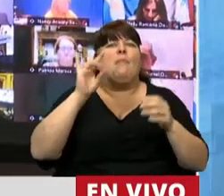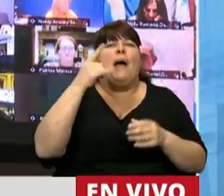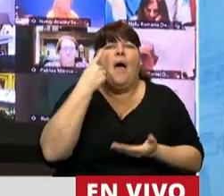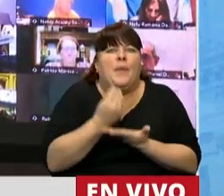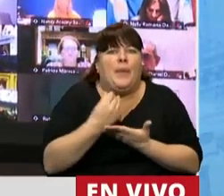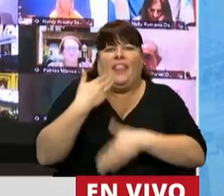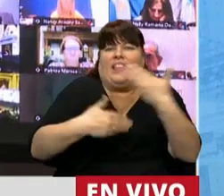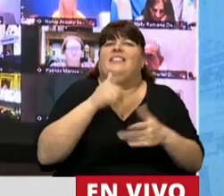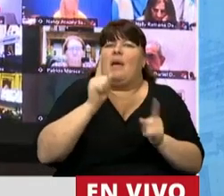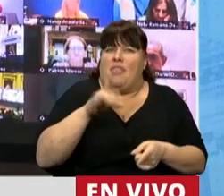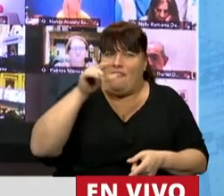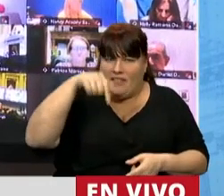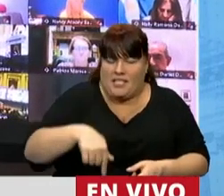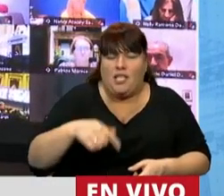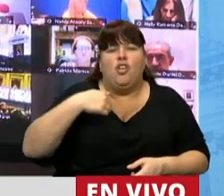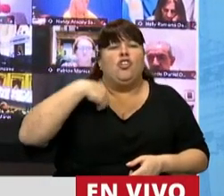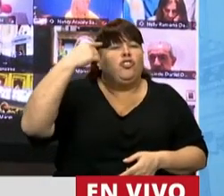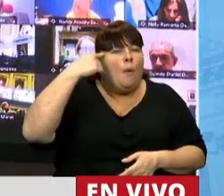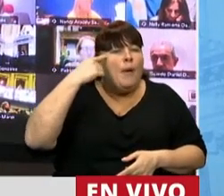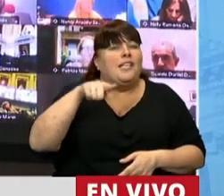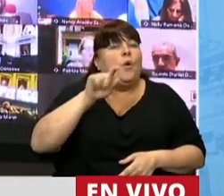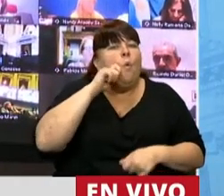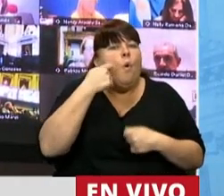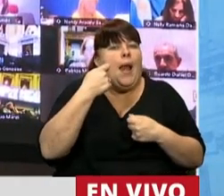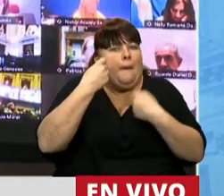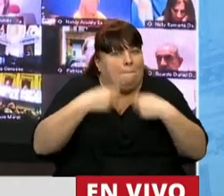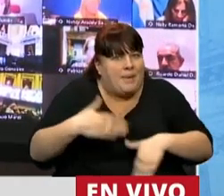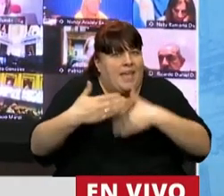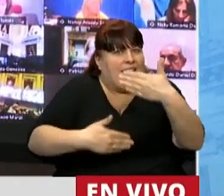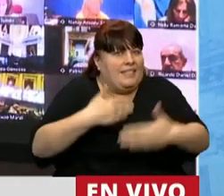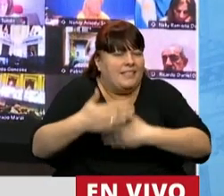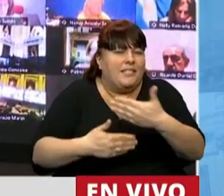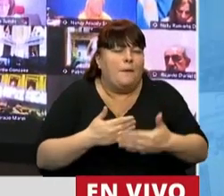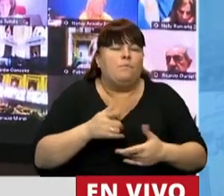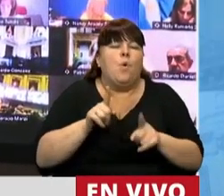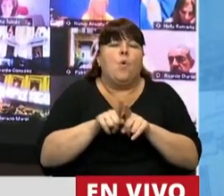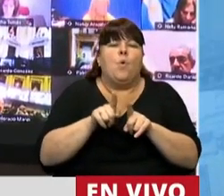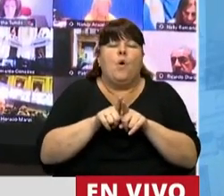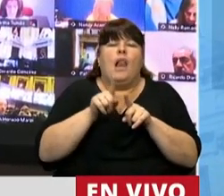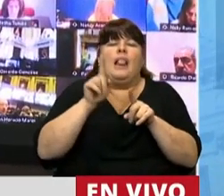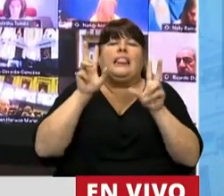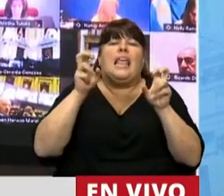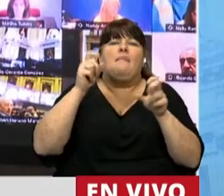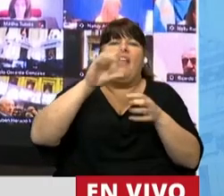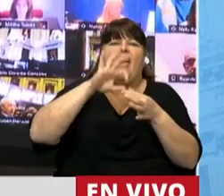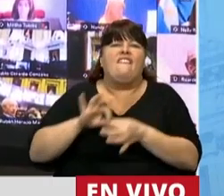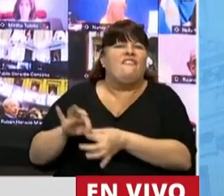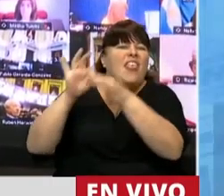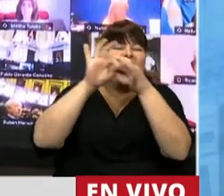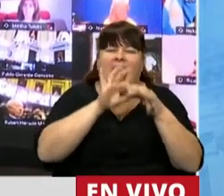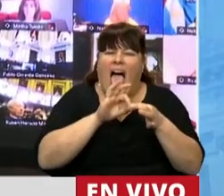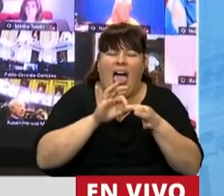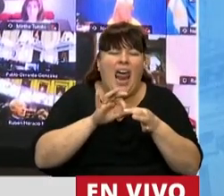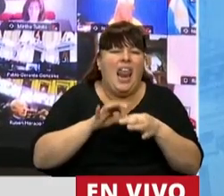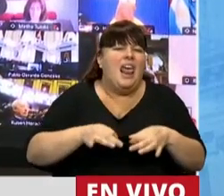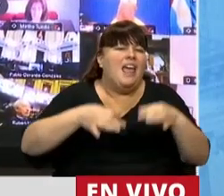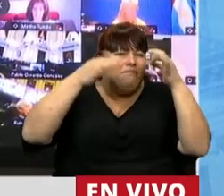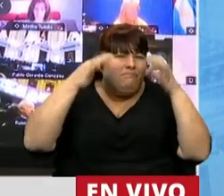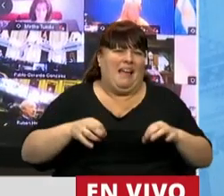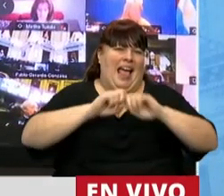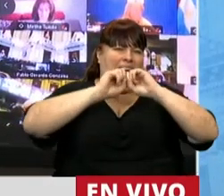y desarrollarnos. Yo creo que este es un buen inicio que marca un concepto de federalismo